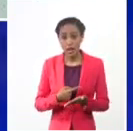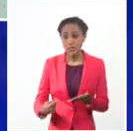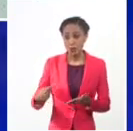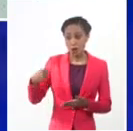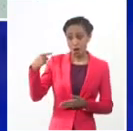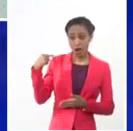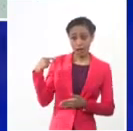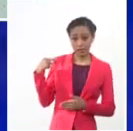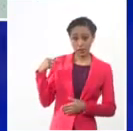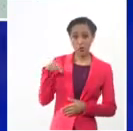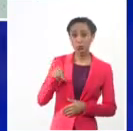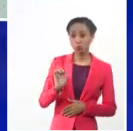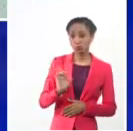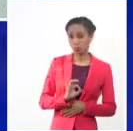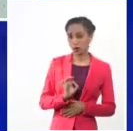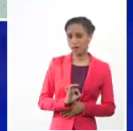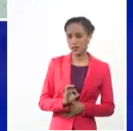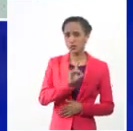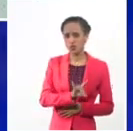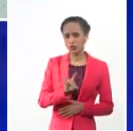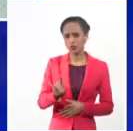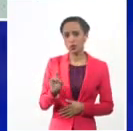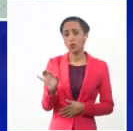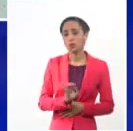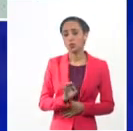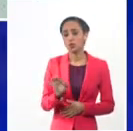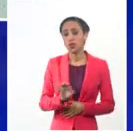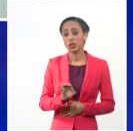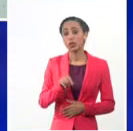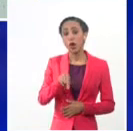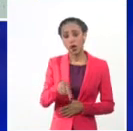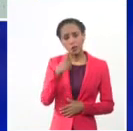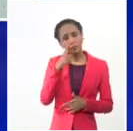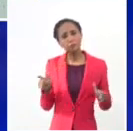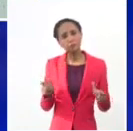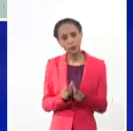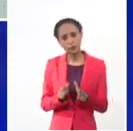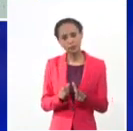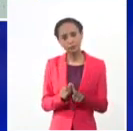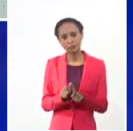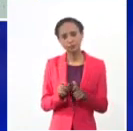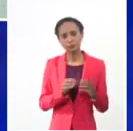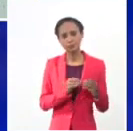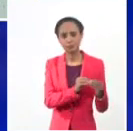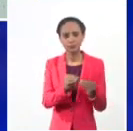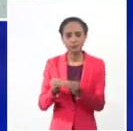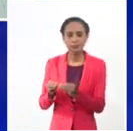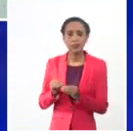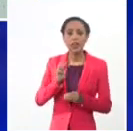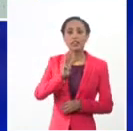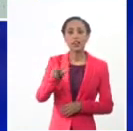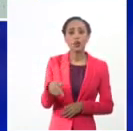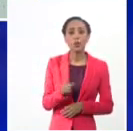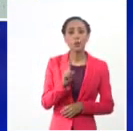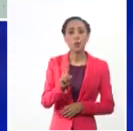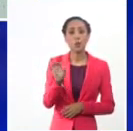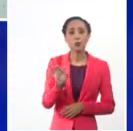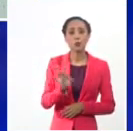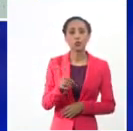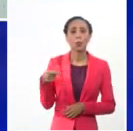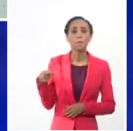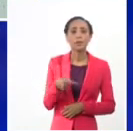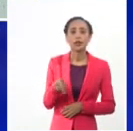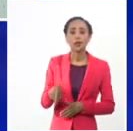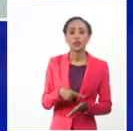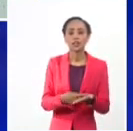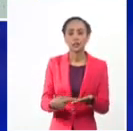era del 99%. Aquí disminuyó el 3,1% en esta semana,